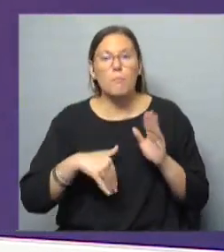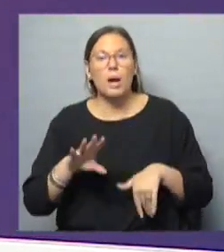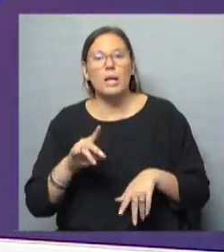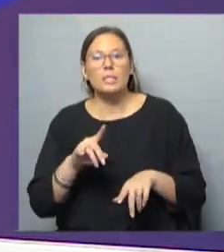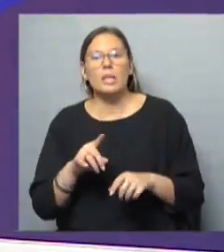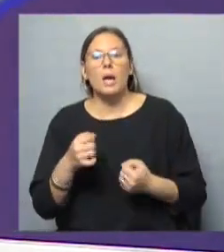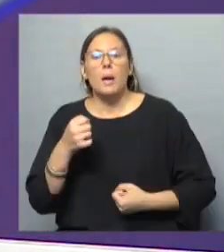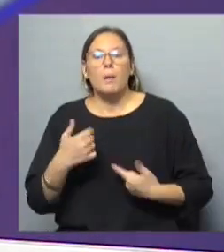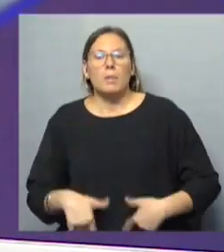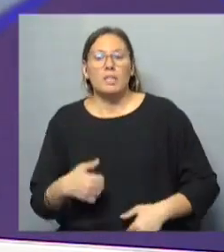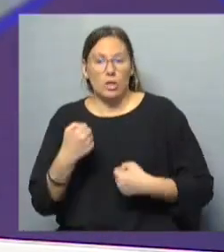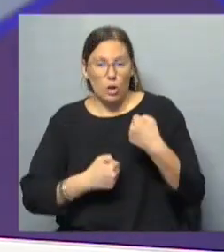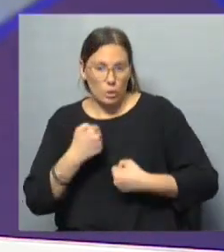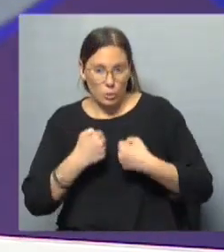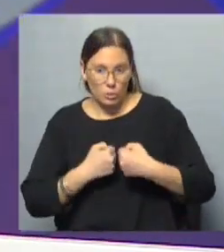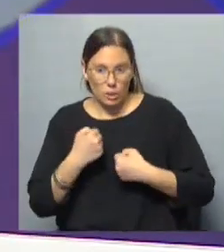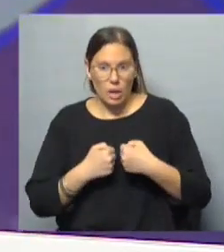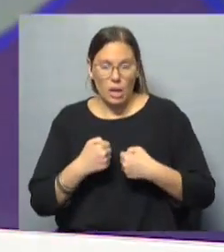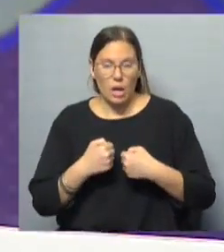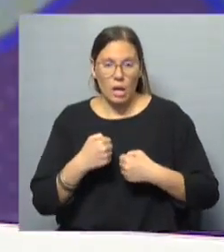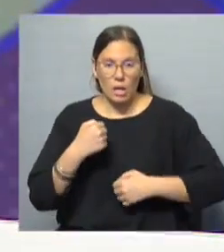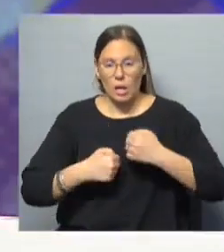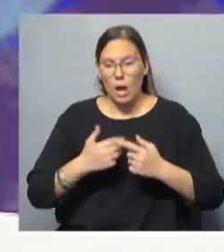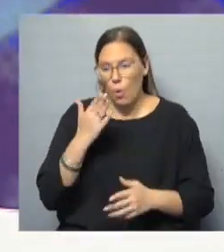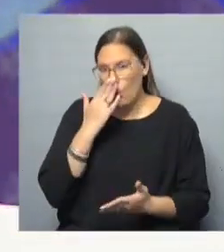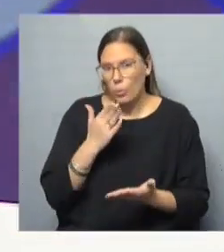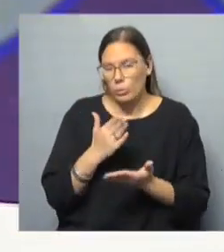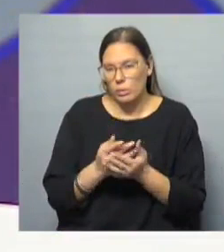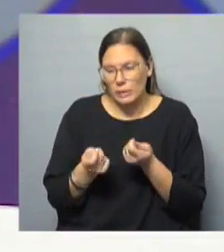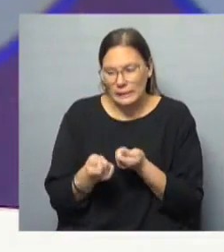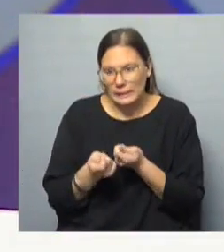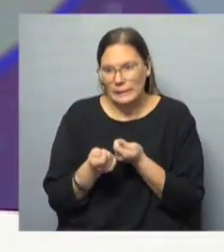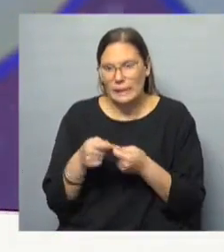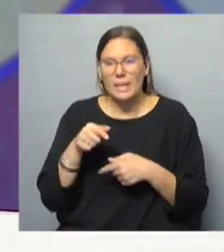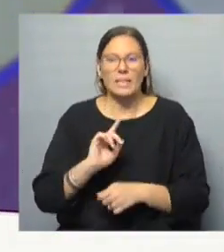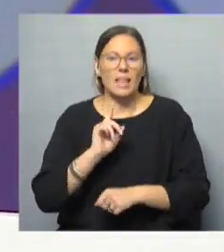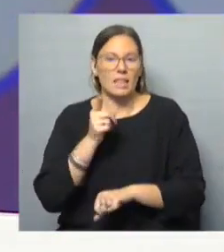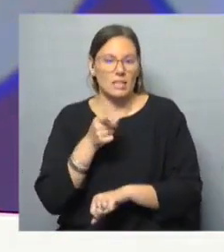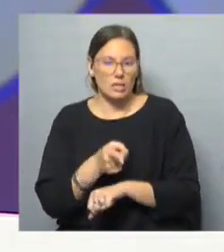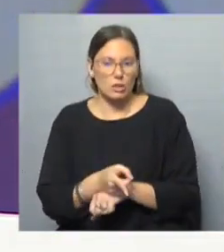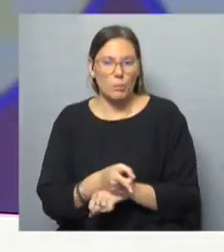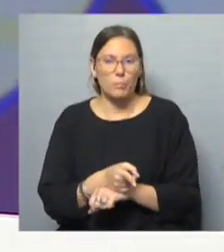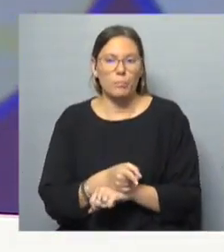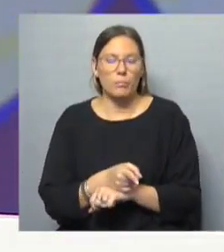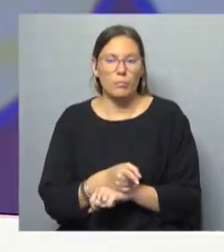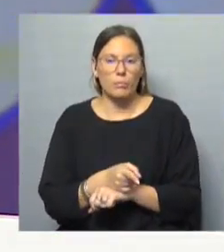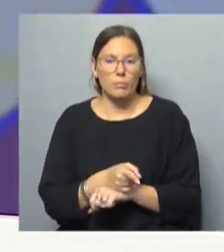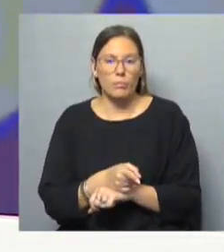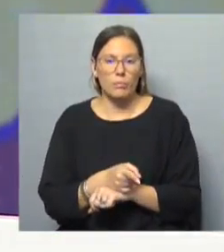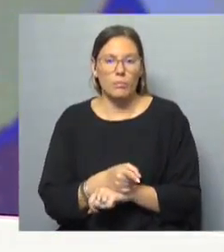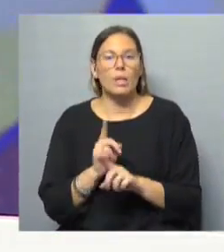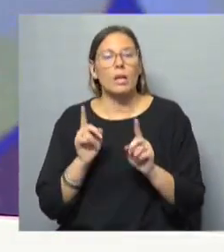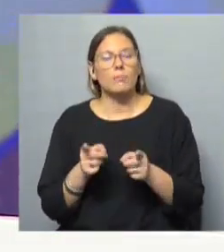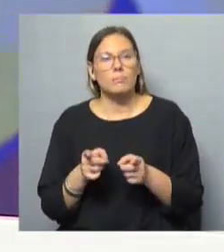Ministerio de Industria el que terminó teniendo más incidencia en esto que se resolvió. A su vez,